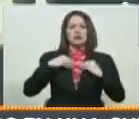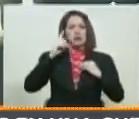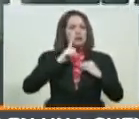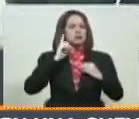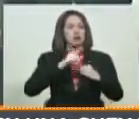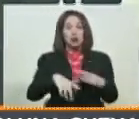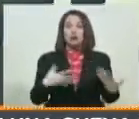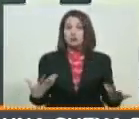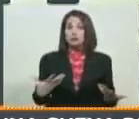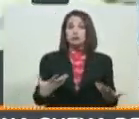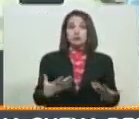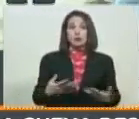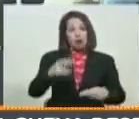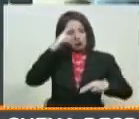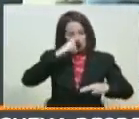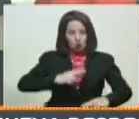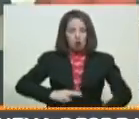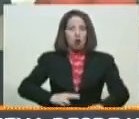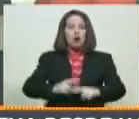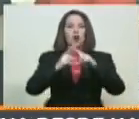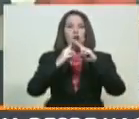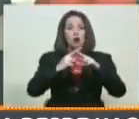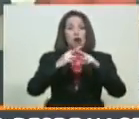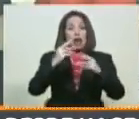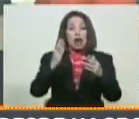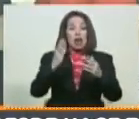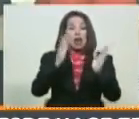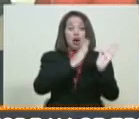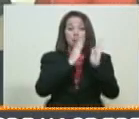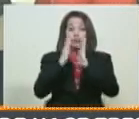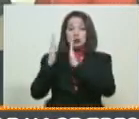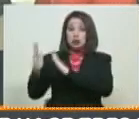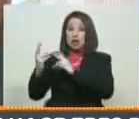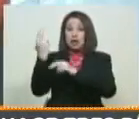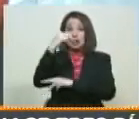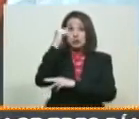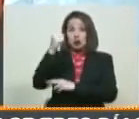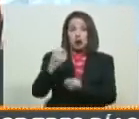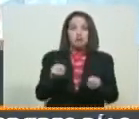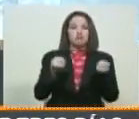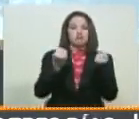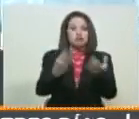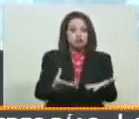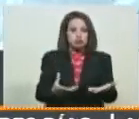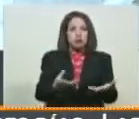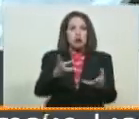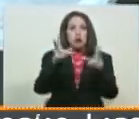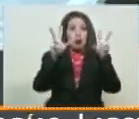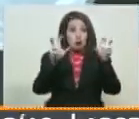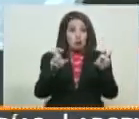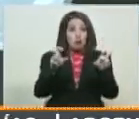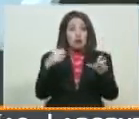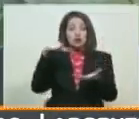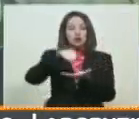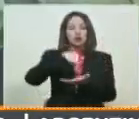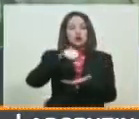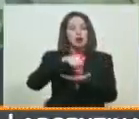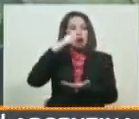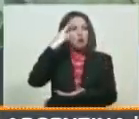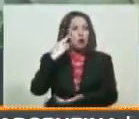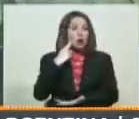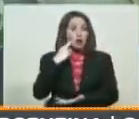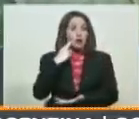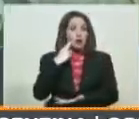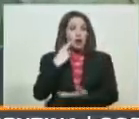estos ejemplares salieron desde la Biblioteca Nacional de la ciudad de Caracas y serán entregados en Ciudad Bolívar en un acto